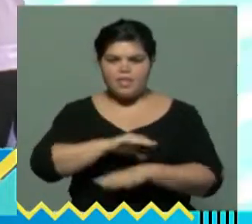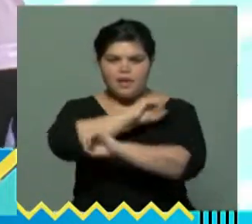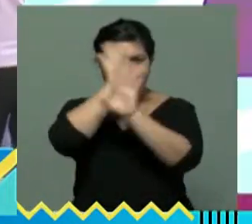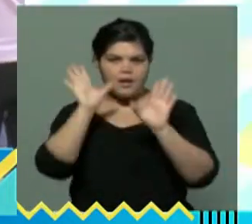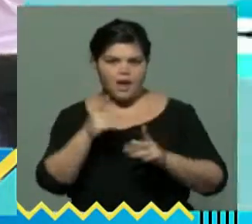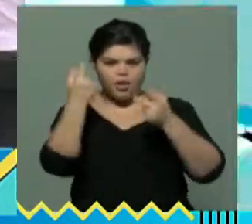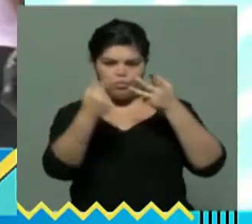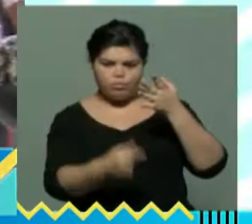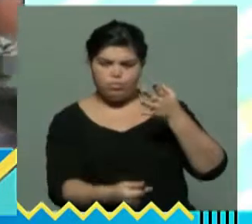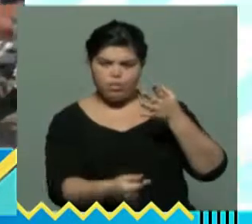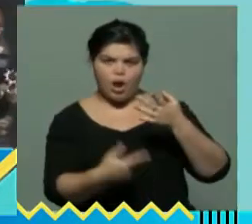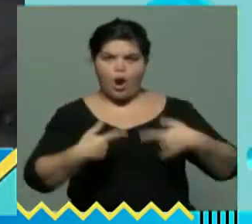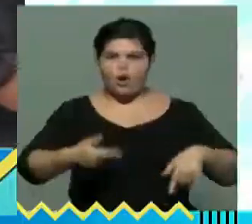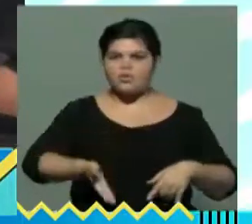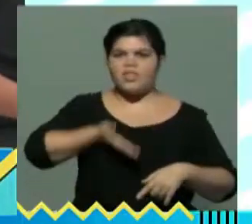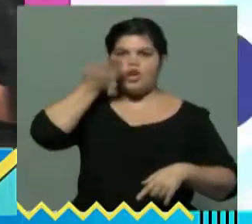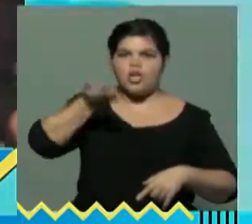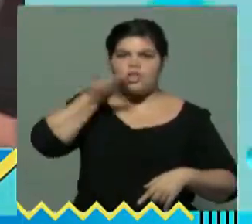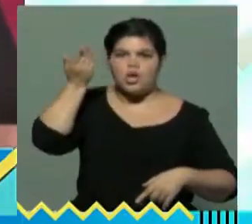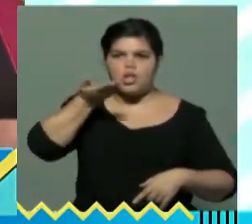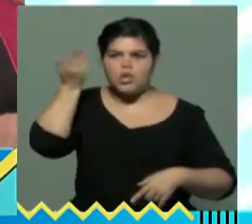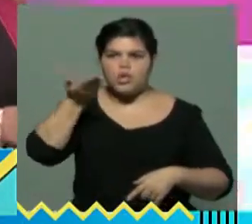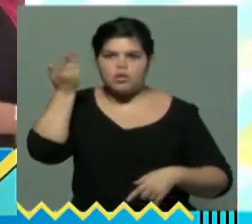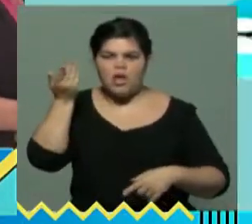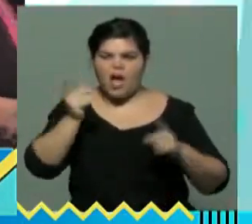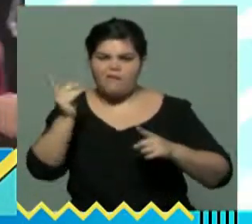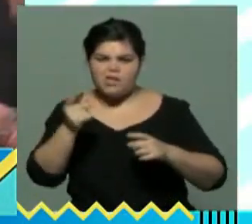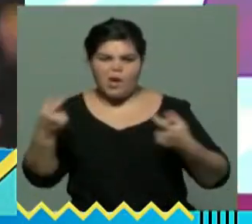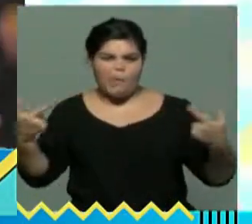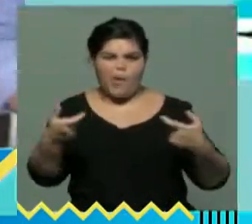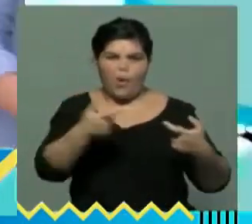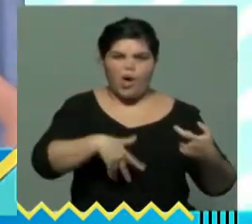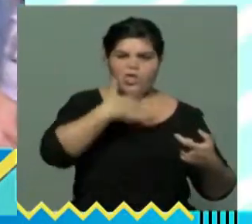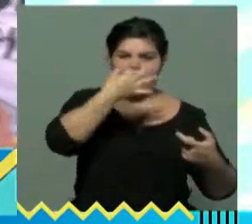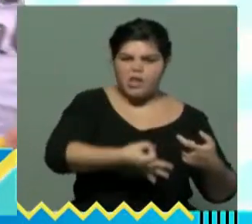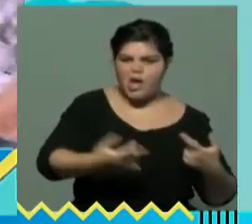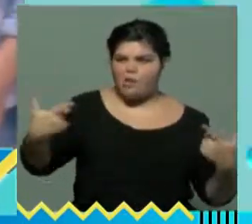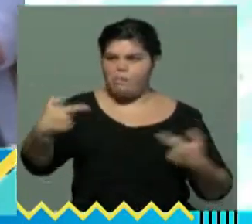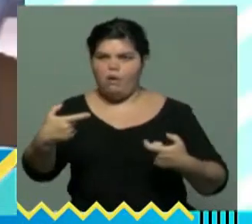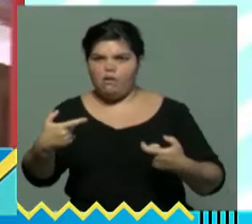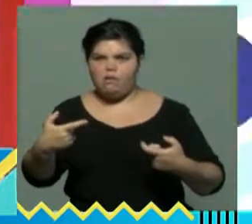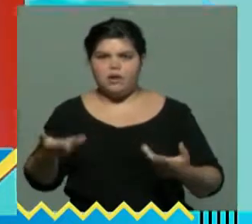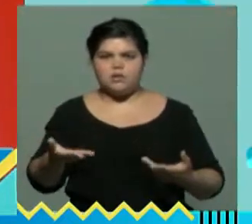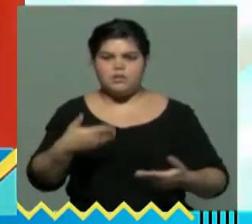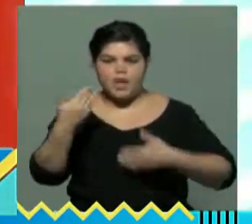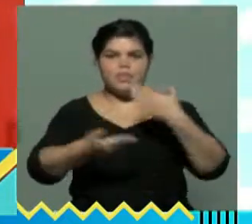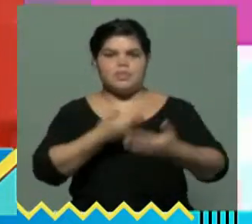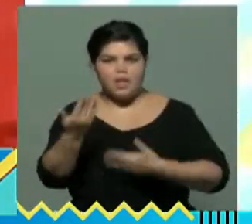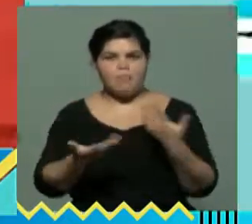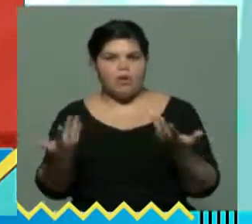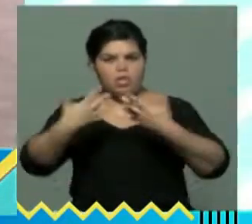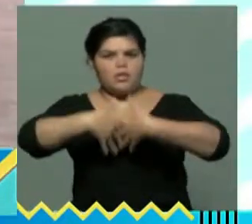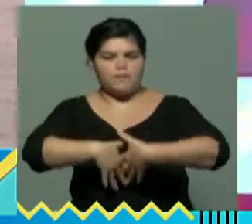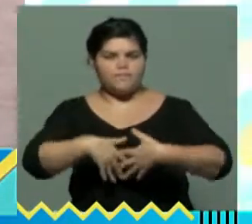frente a tantas cosas teóricas y alejadas de la realidad que vemos en distintas disciplinas. No, yo a las chicas de trabajo social